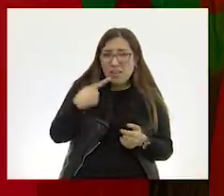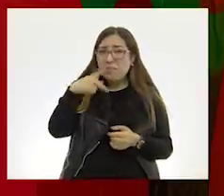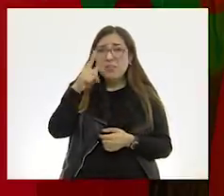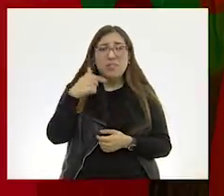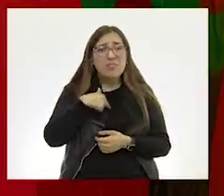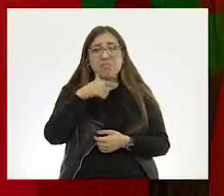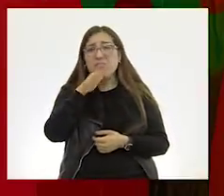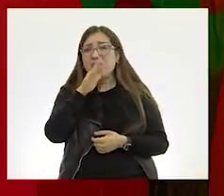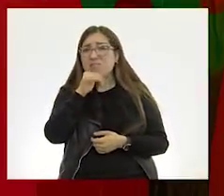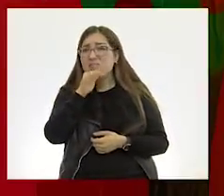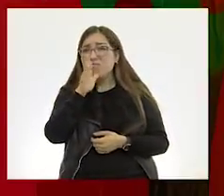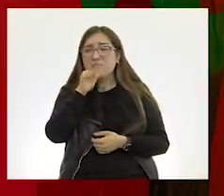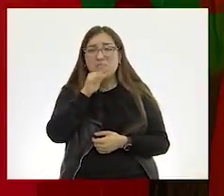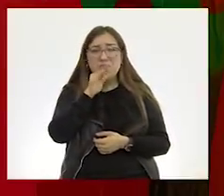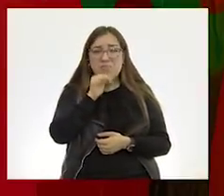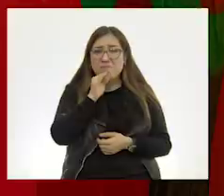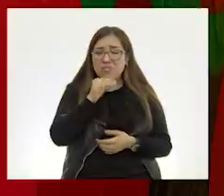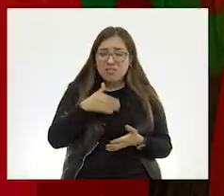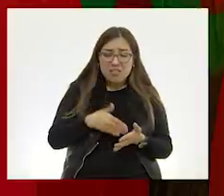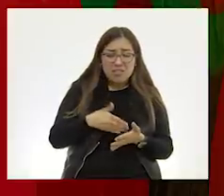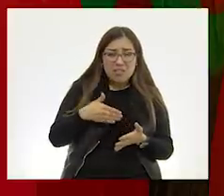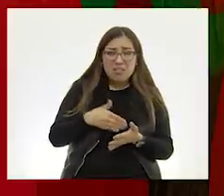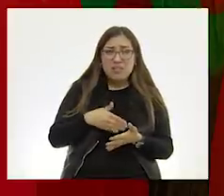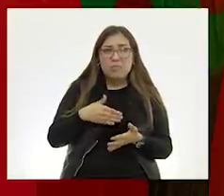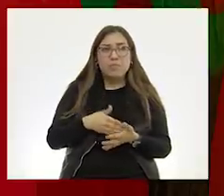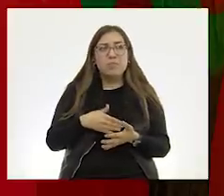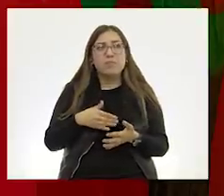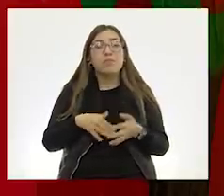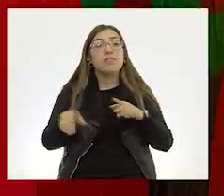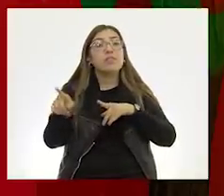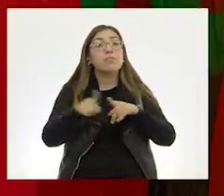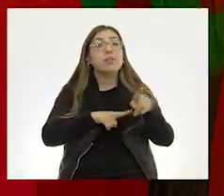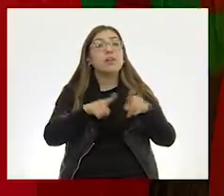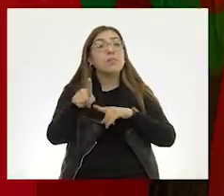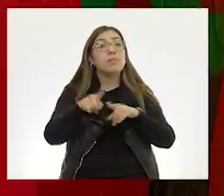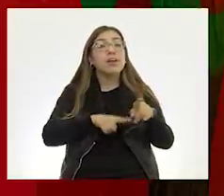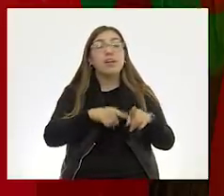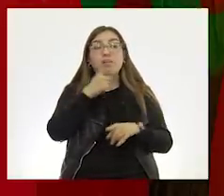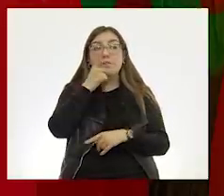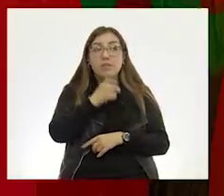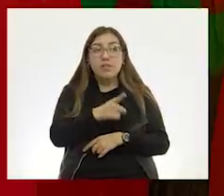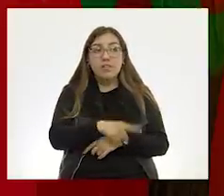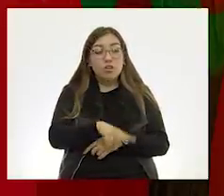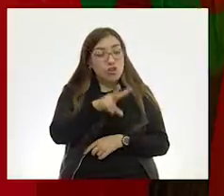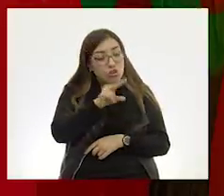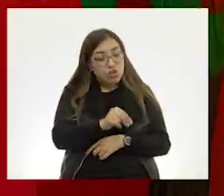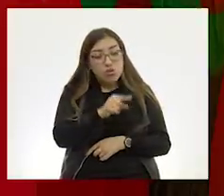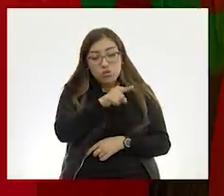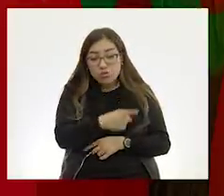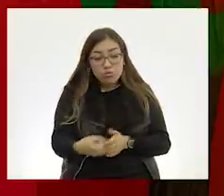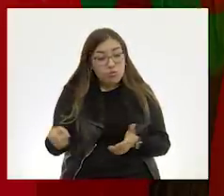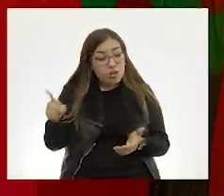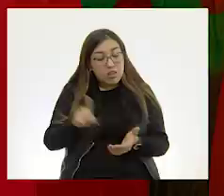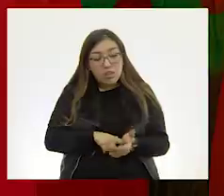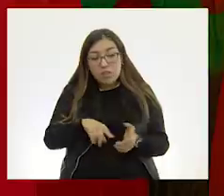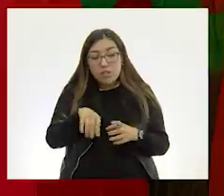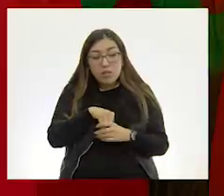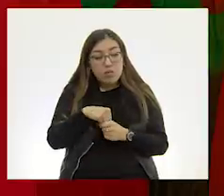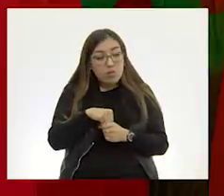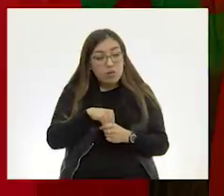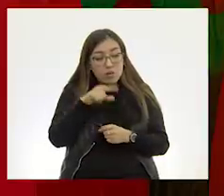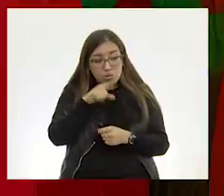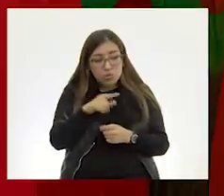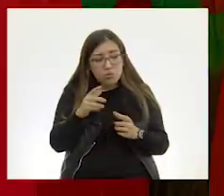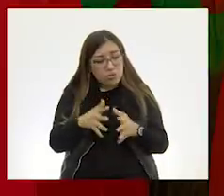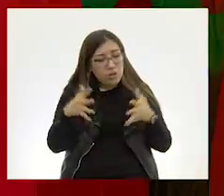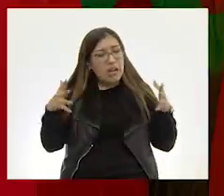pude. Mi hermano me vio y me dijo, no cabes en ese cajón. Estás